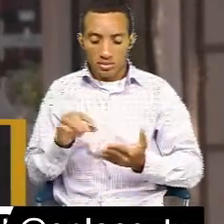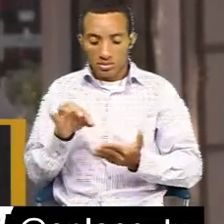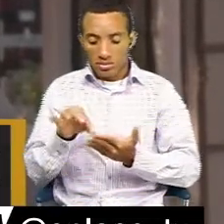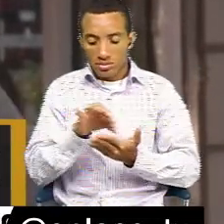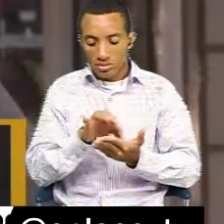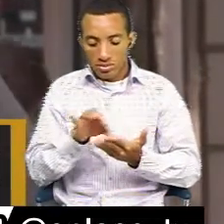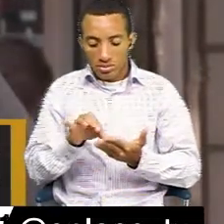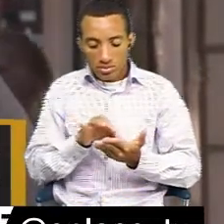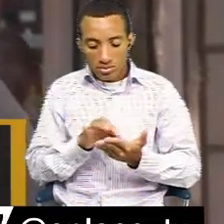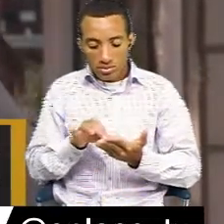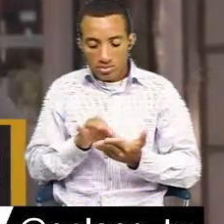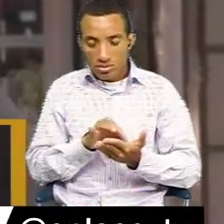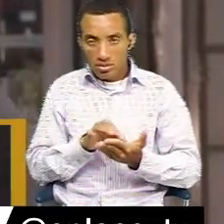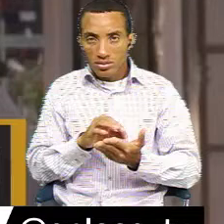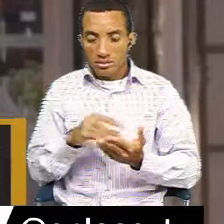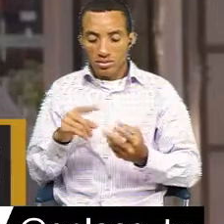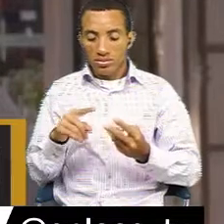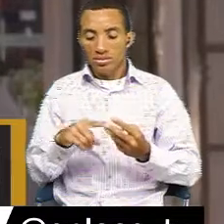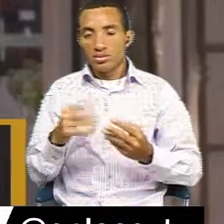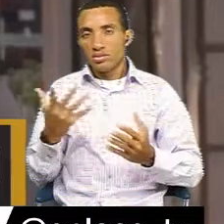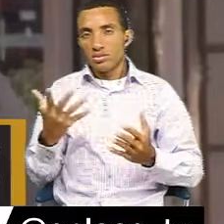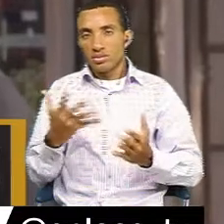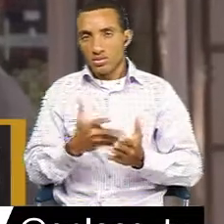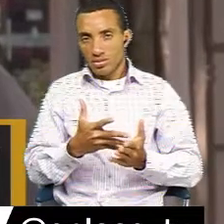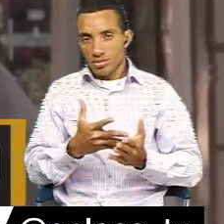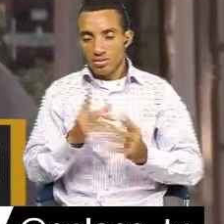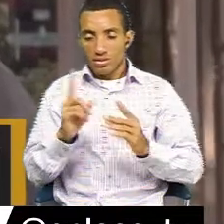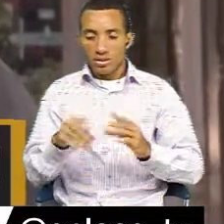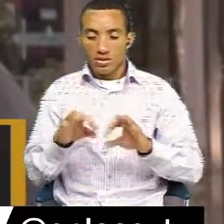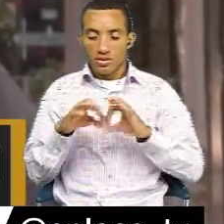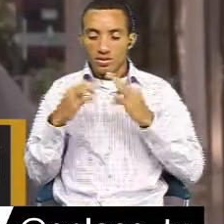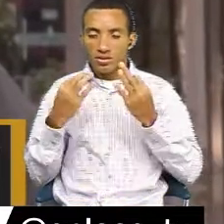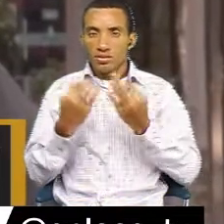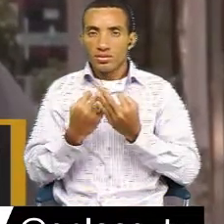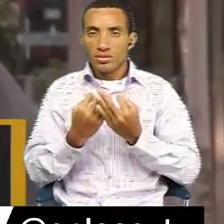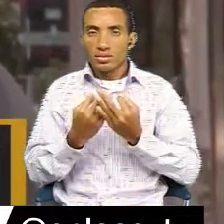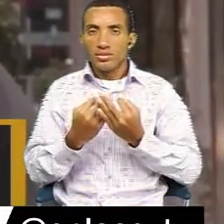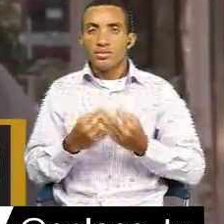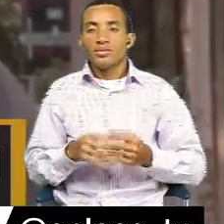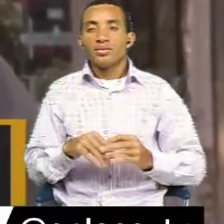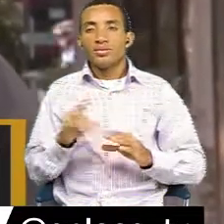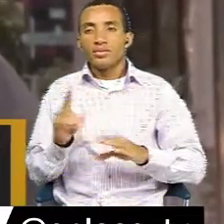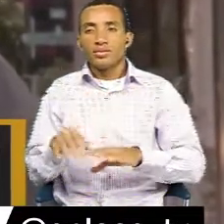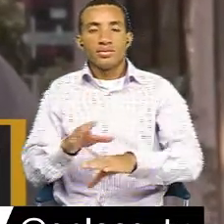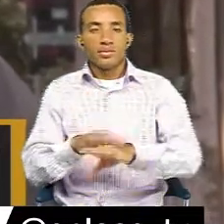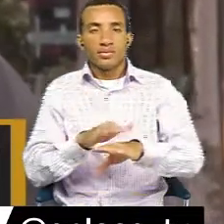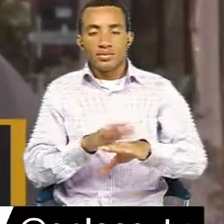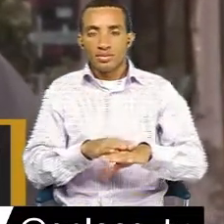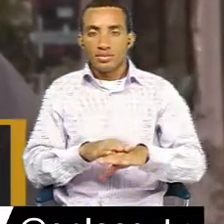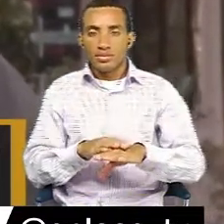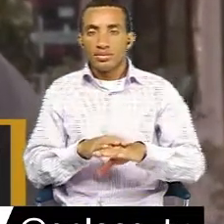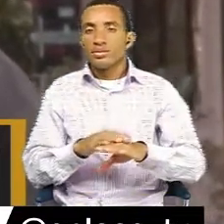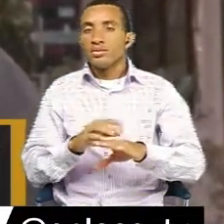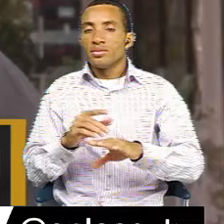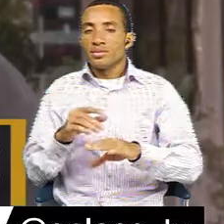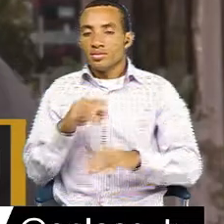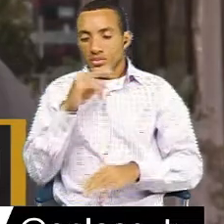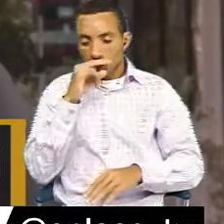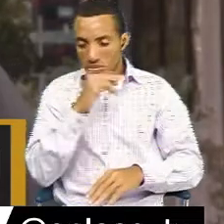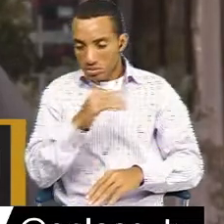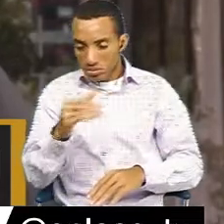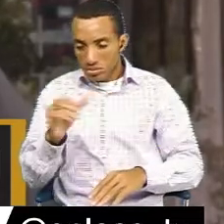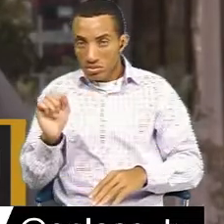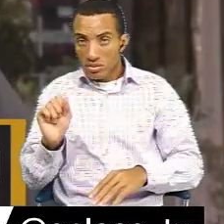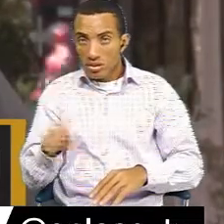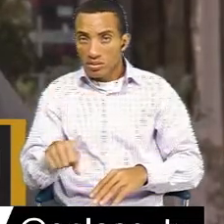vale 5,000 pesos. Y allí vamos a pasar una tarde de encuentro familiar donde vamos a gozar, donde vamos a disfrutar, donde habrá un espacio para los niños. Y yo creo que